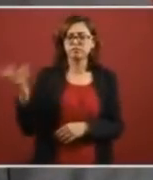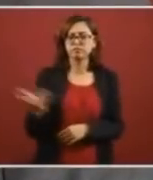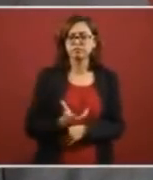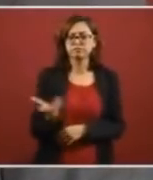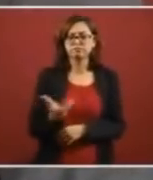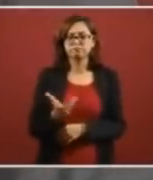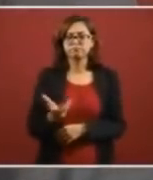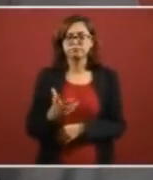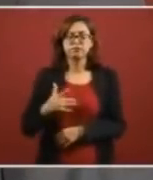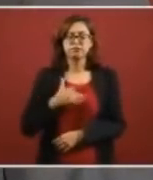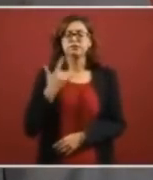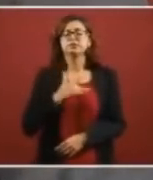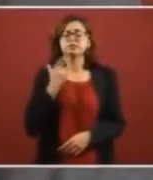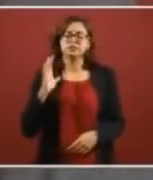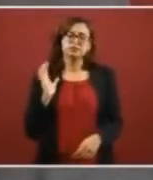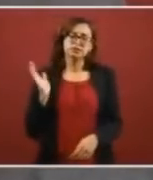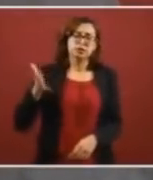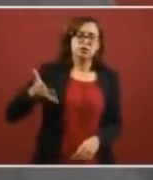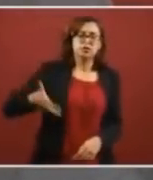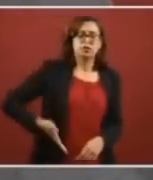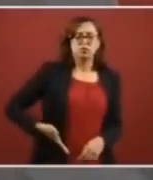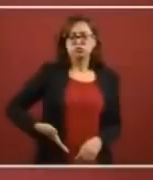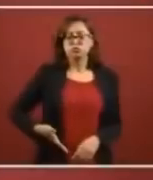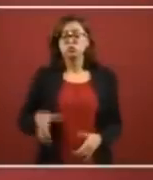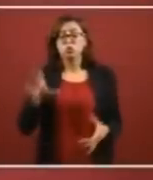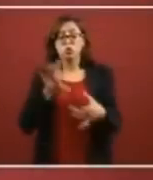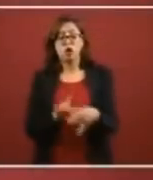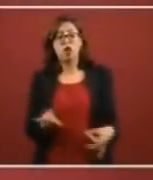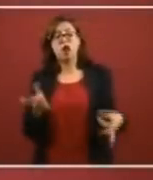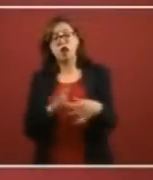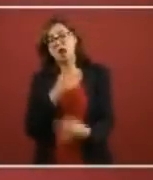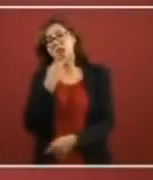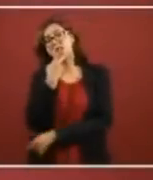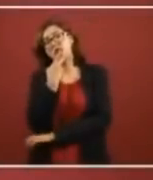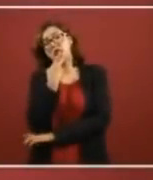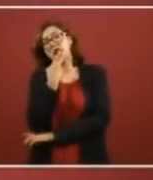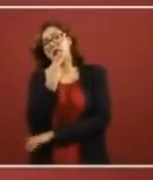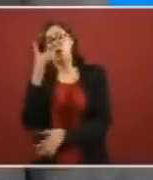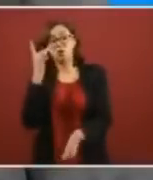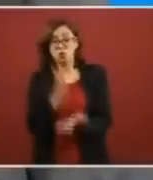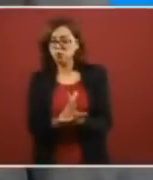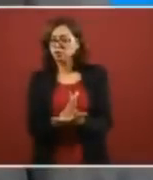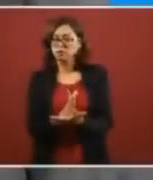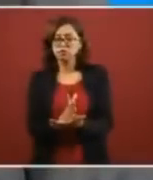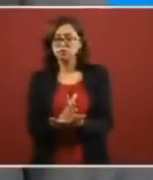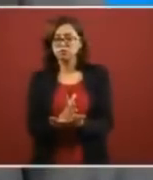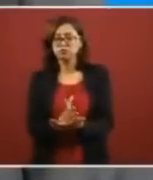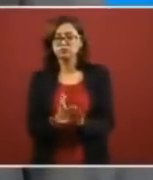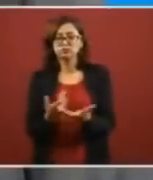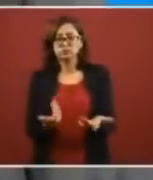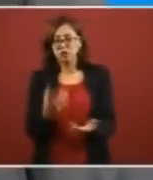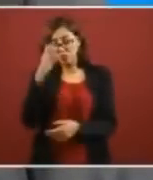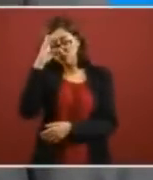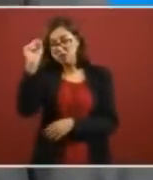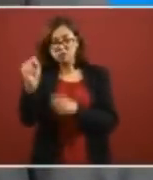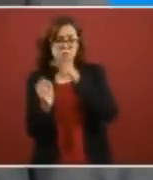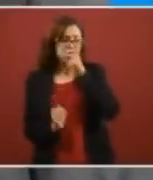nos llena de orgullo. Y no solo es el discurso, lo teórico, lo conceptual.